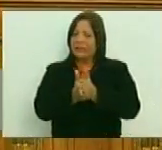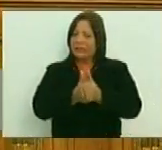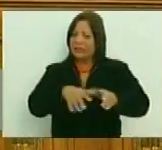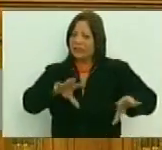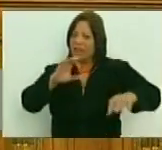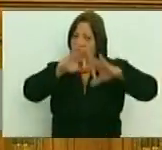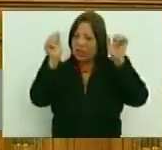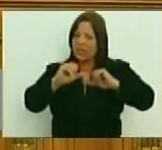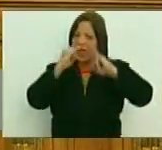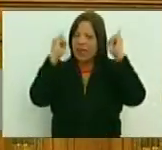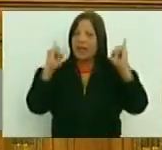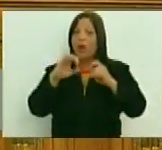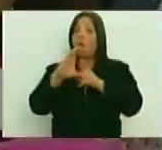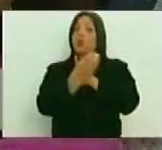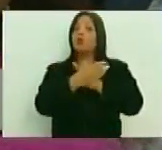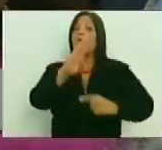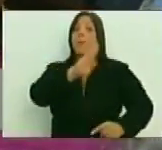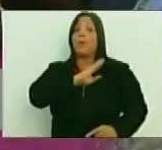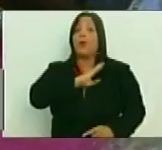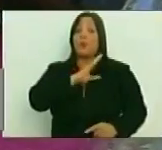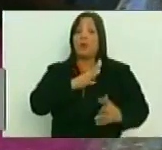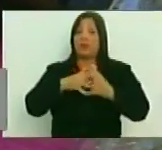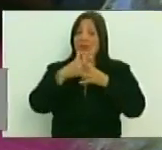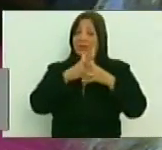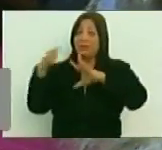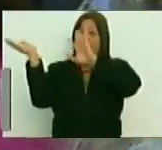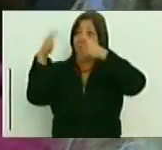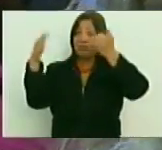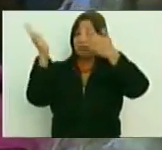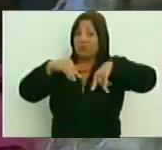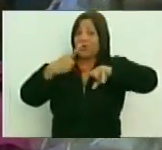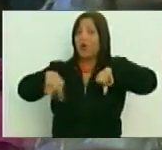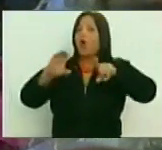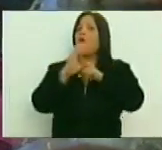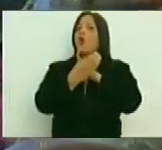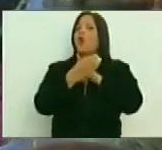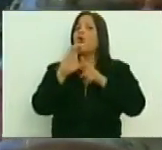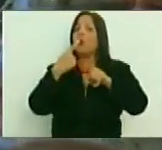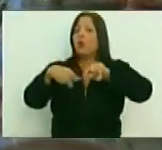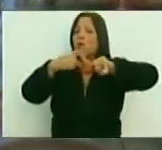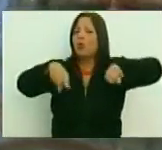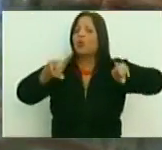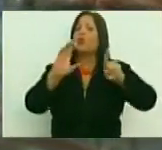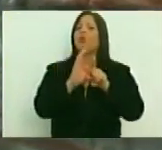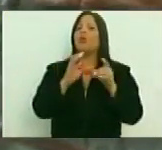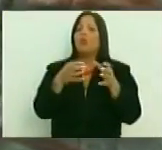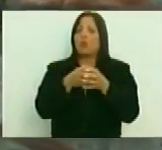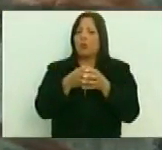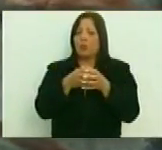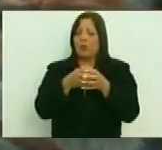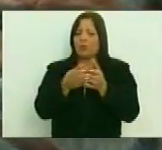maquinaria ideológica y cultural. Esa maquinaria tiene un grupo de piezas que le son esenciales.